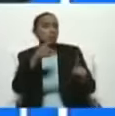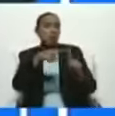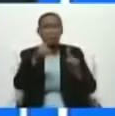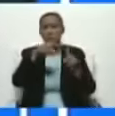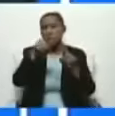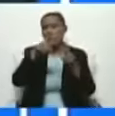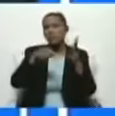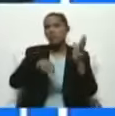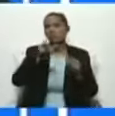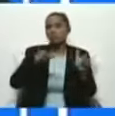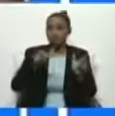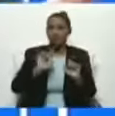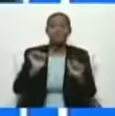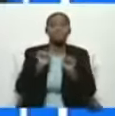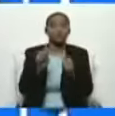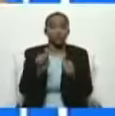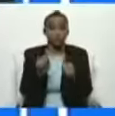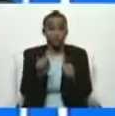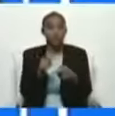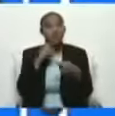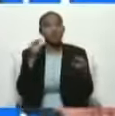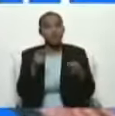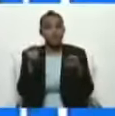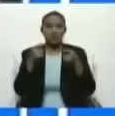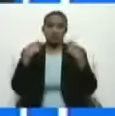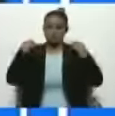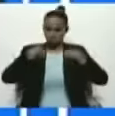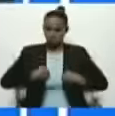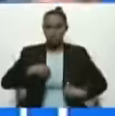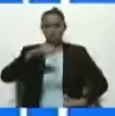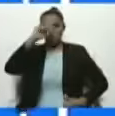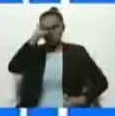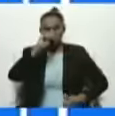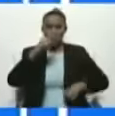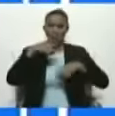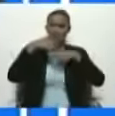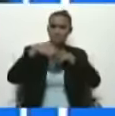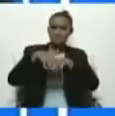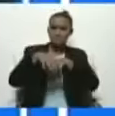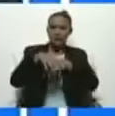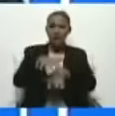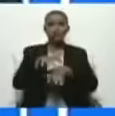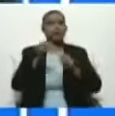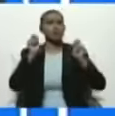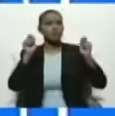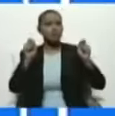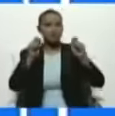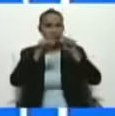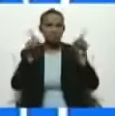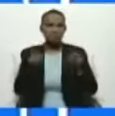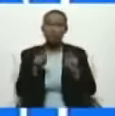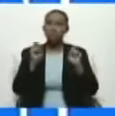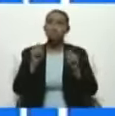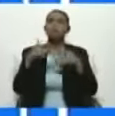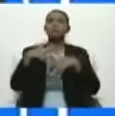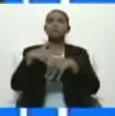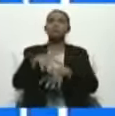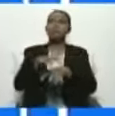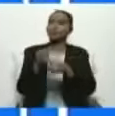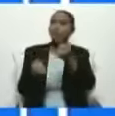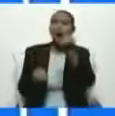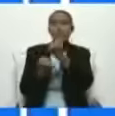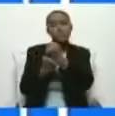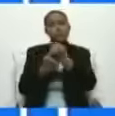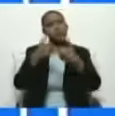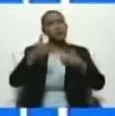que están en su campaña, van con sus afiches, van con sus franelas, van con sus marchas, van con sus manifestaciones de apoyo a su